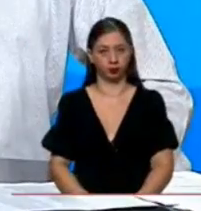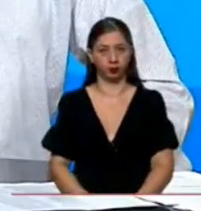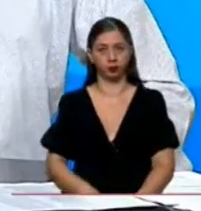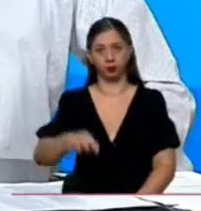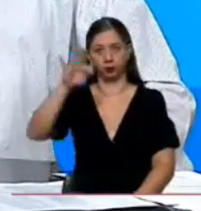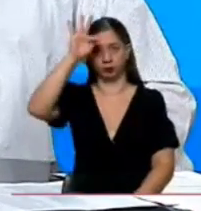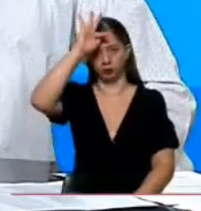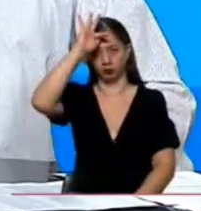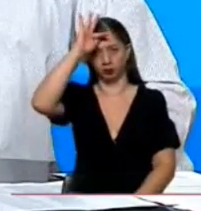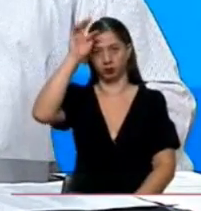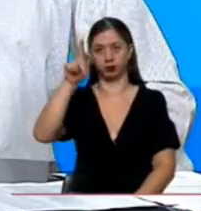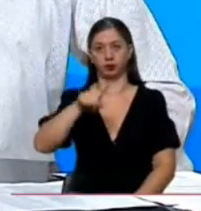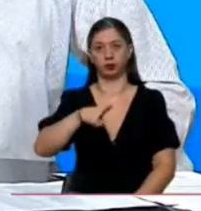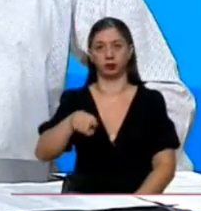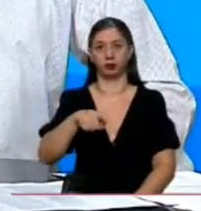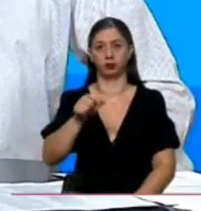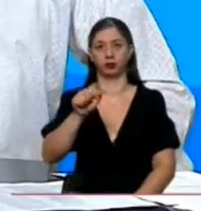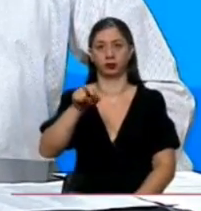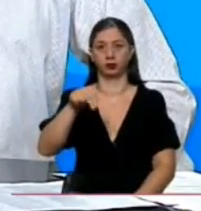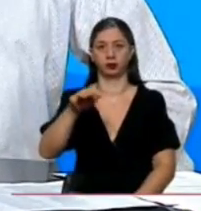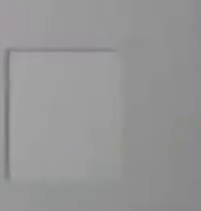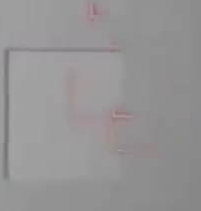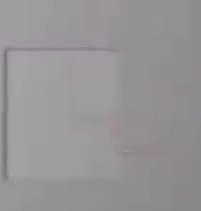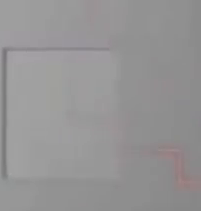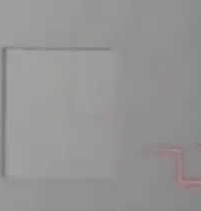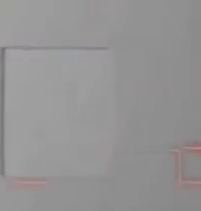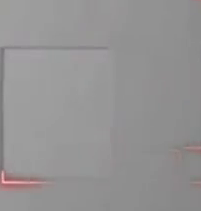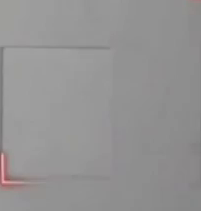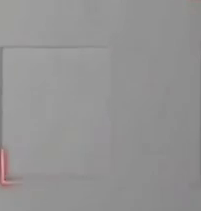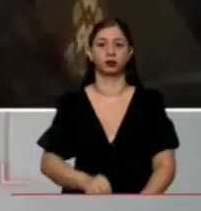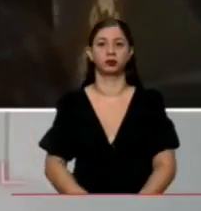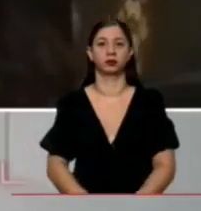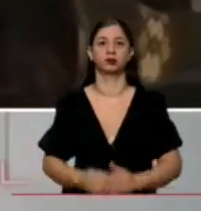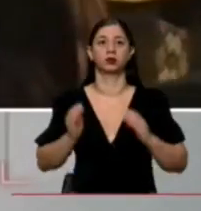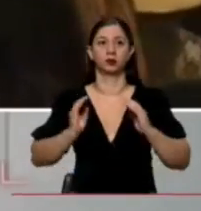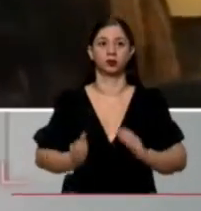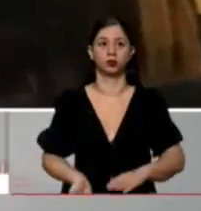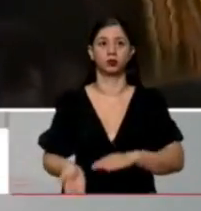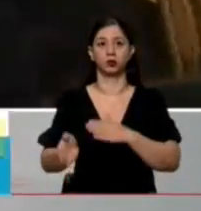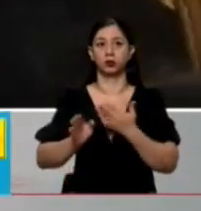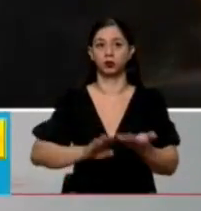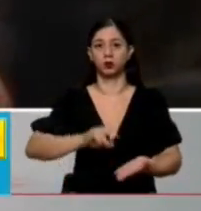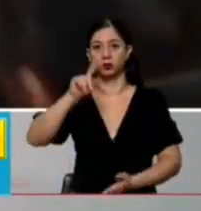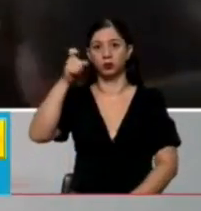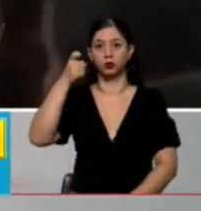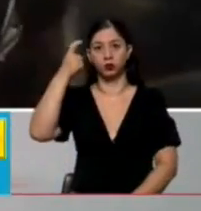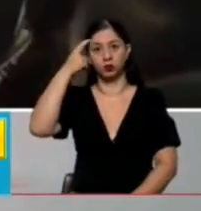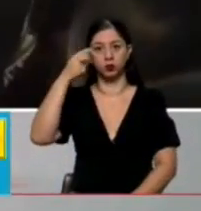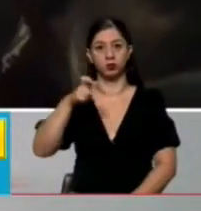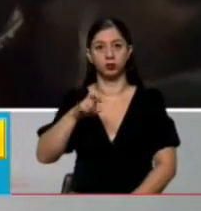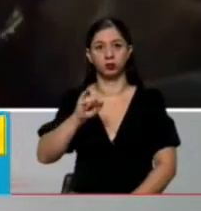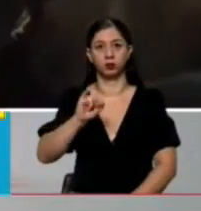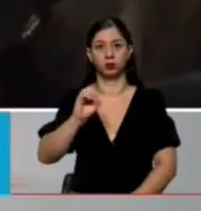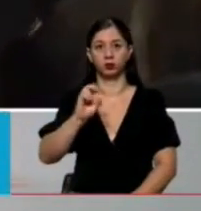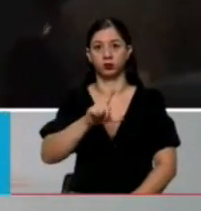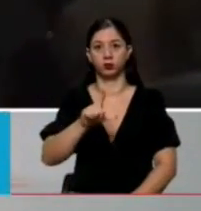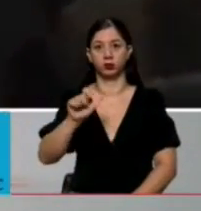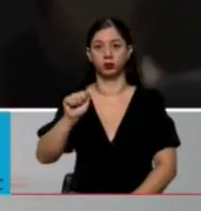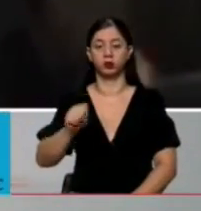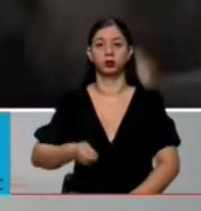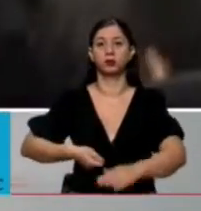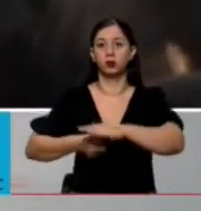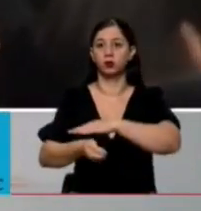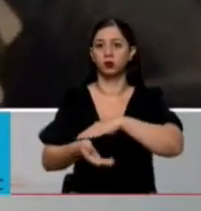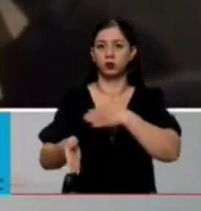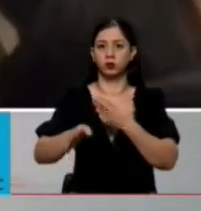al hospital de Santander de Quilichao, José, llegó el cuerpo sin vida del gobernador del resguardo de Piollá, Freddy Bomba Campo, asesinado